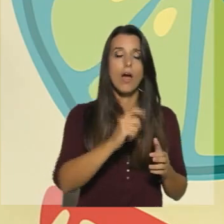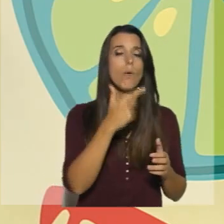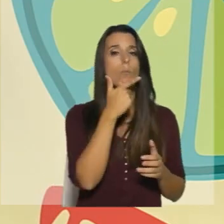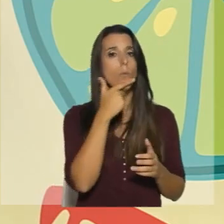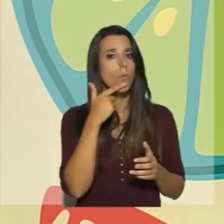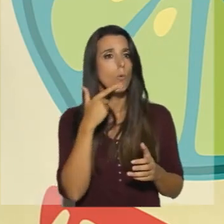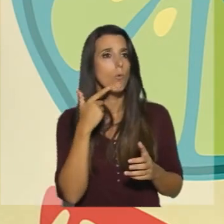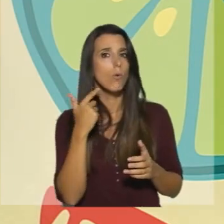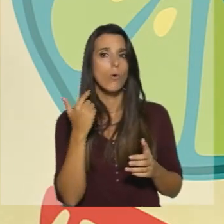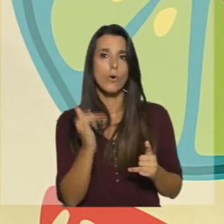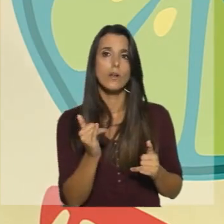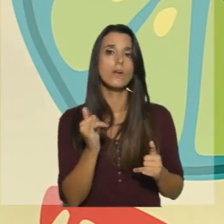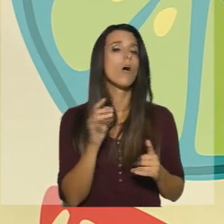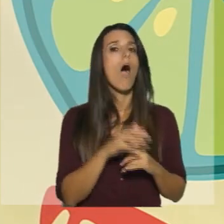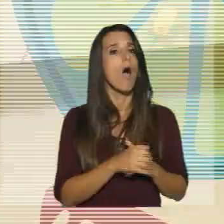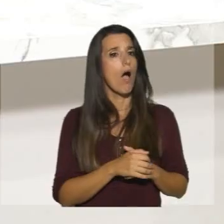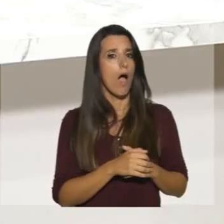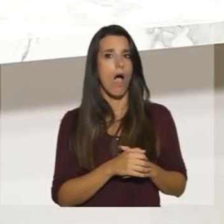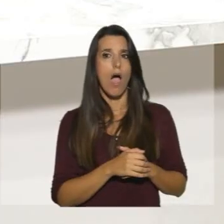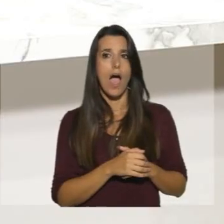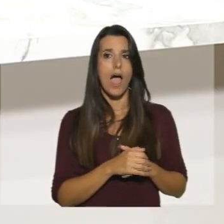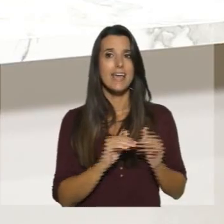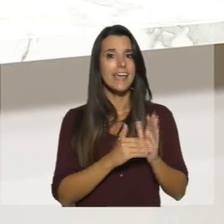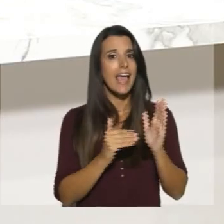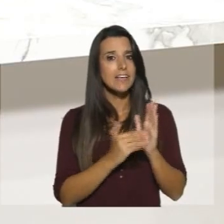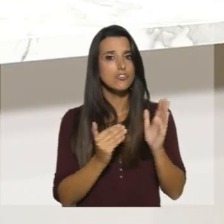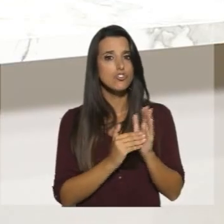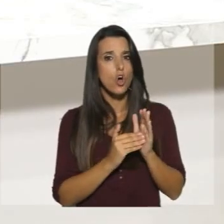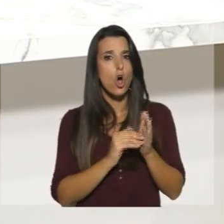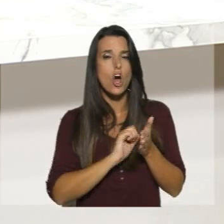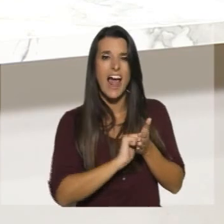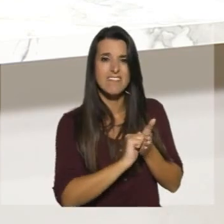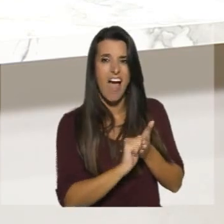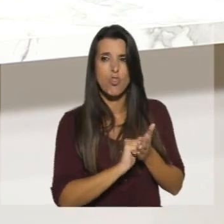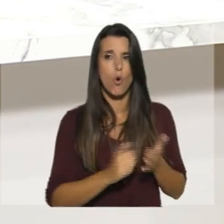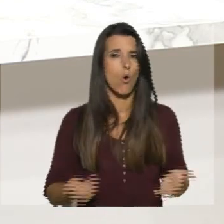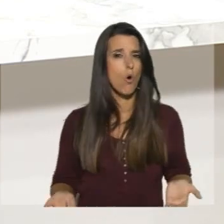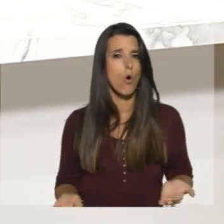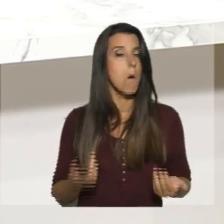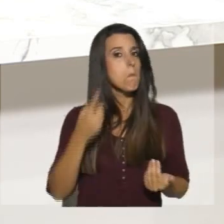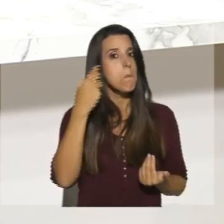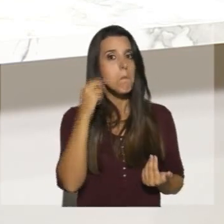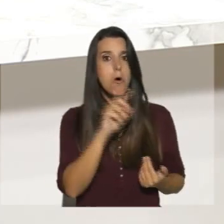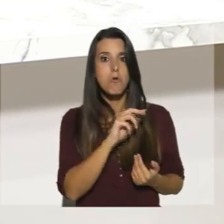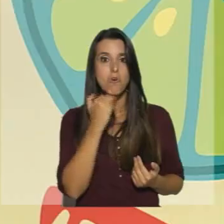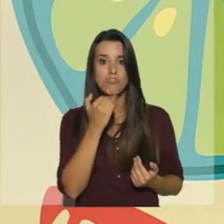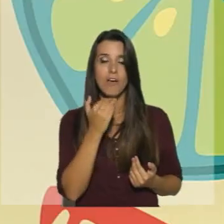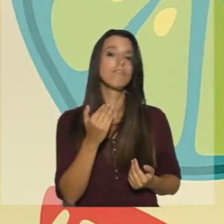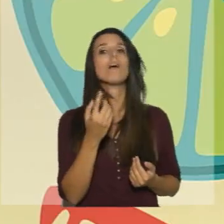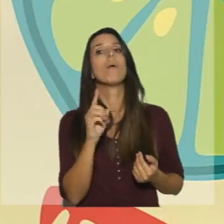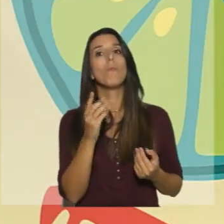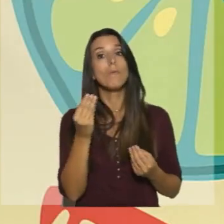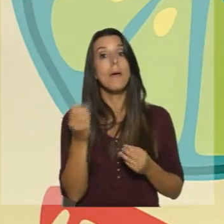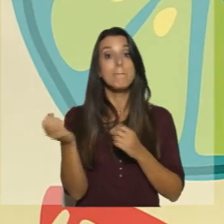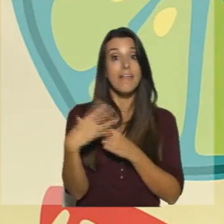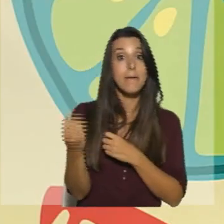saludos, me imaginado María de pan de azúcar. Con queso rallado, sí. Algo dulce con queso rallado. Exactamente. Así que seguimos, sigan compartiendo con nosotros